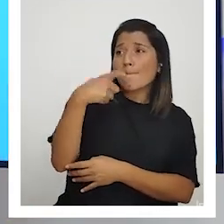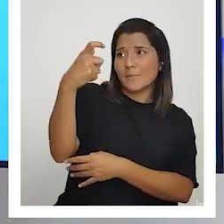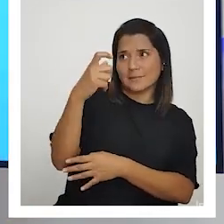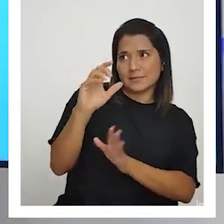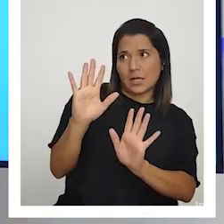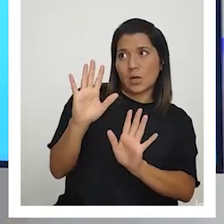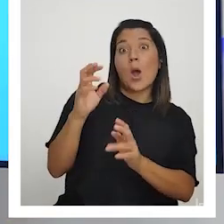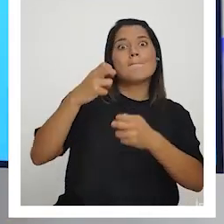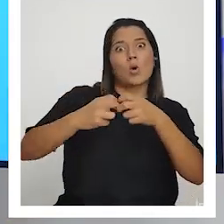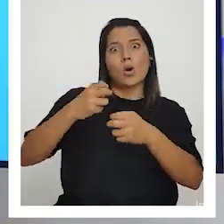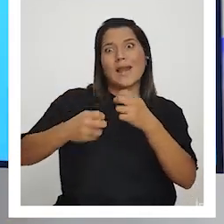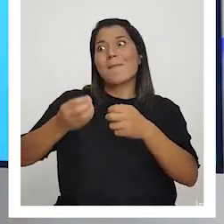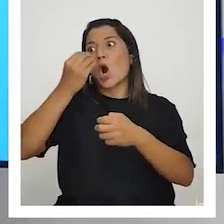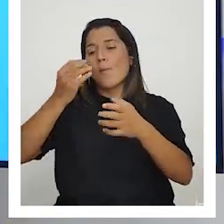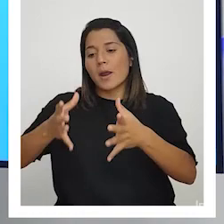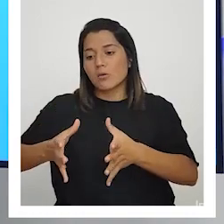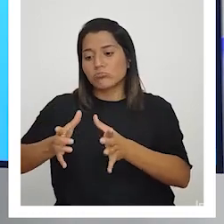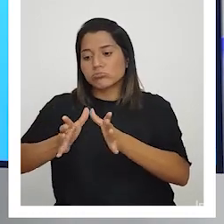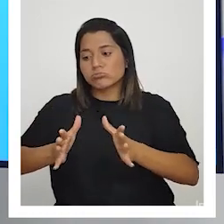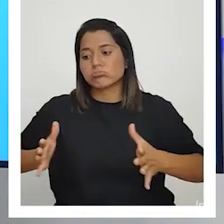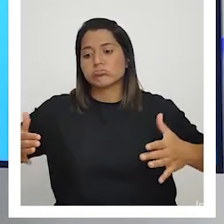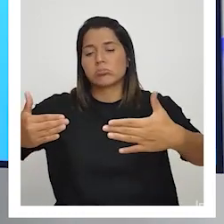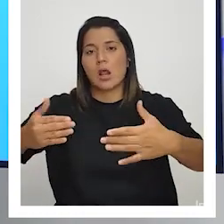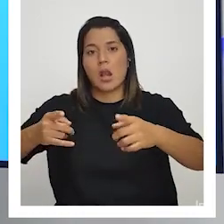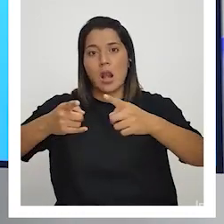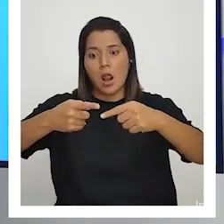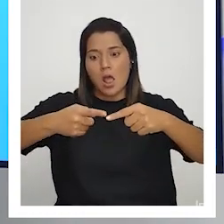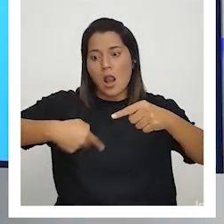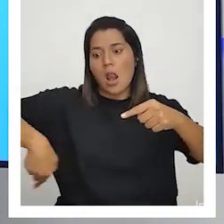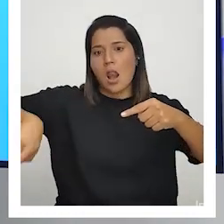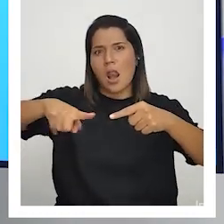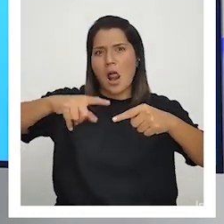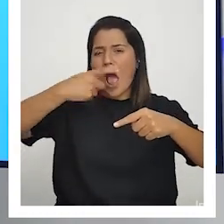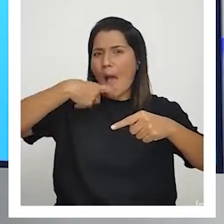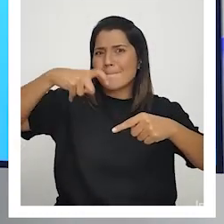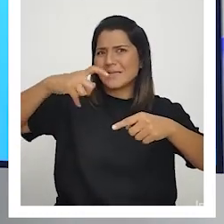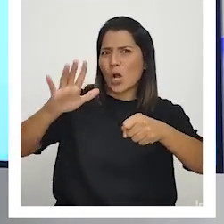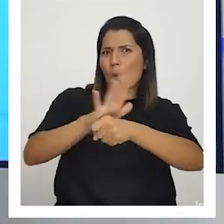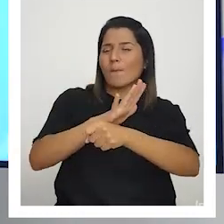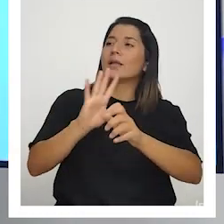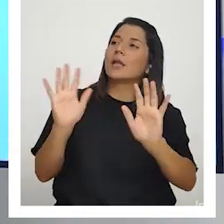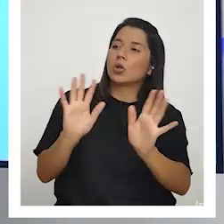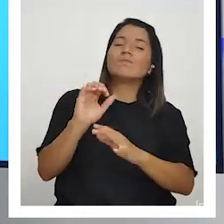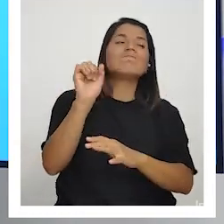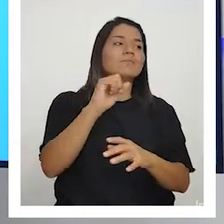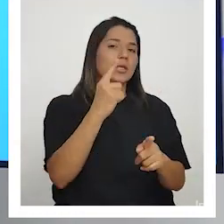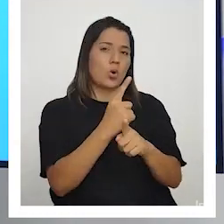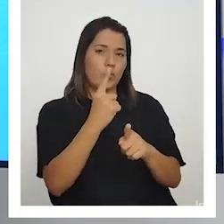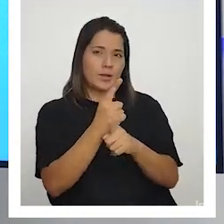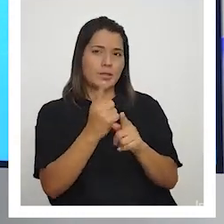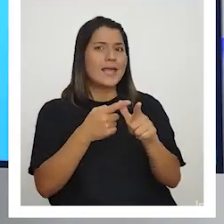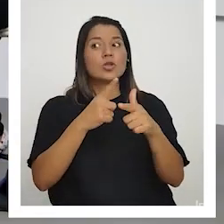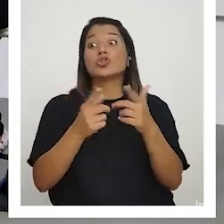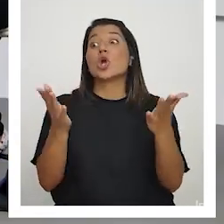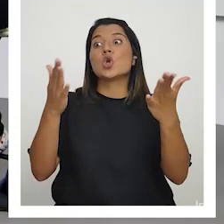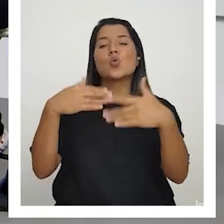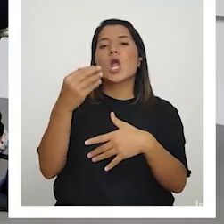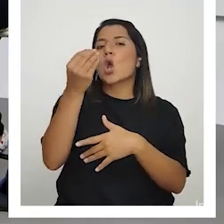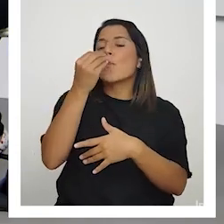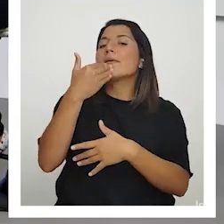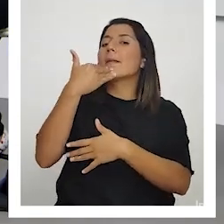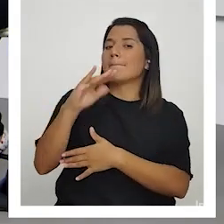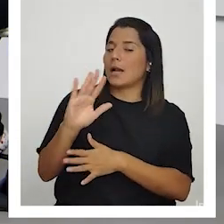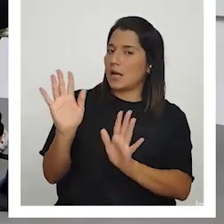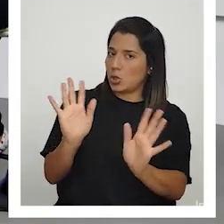Entonces, no existen alimentos malvados que nos van a, de un momento a otro, por comernos, nos va a causar una enfermedad, o sea, es un